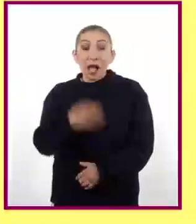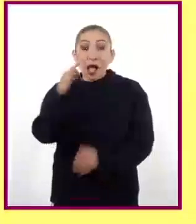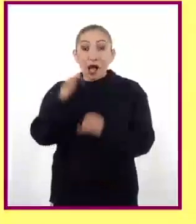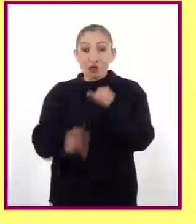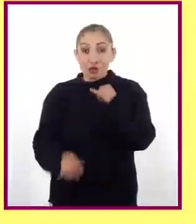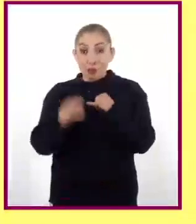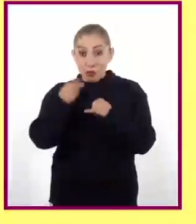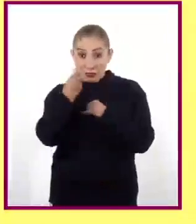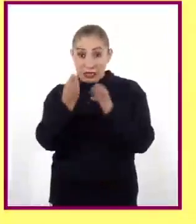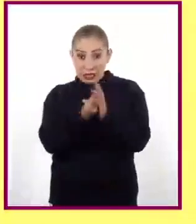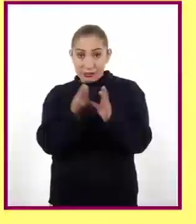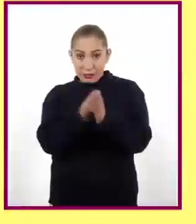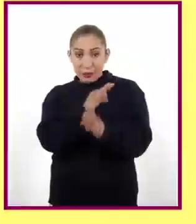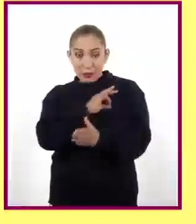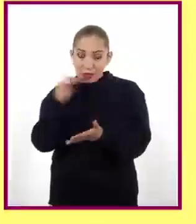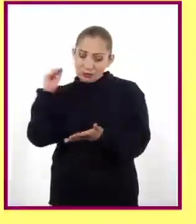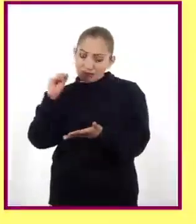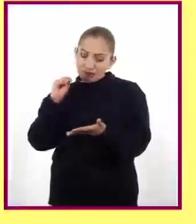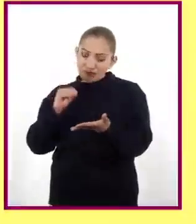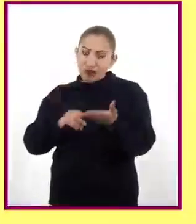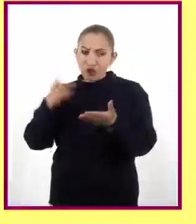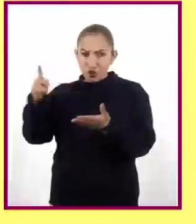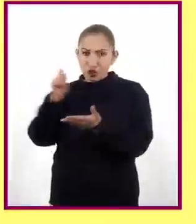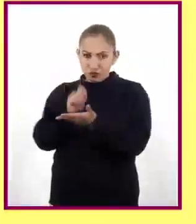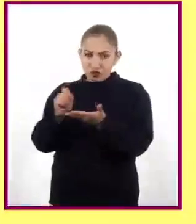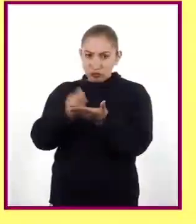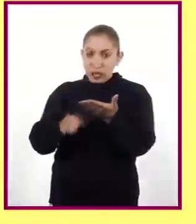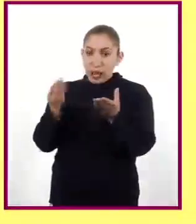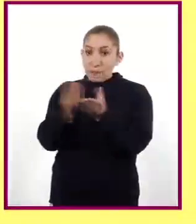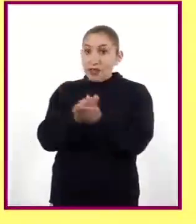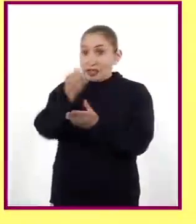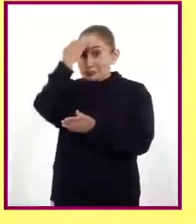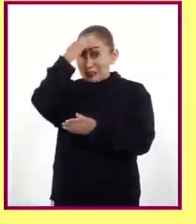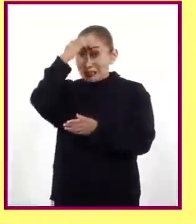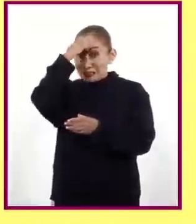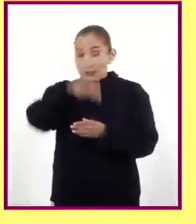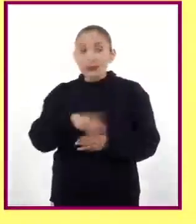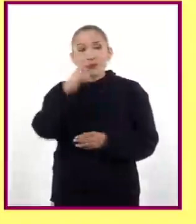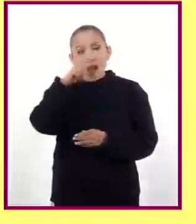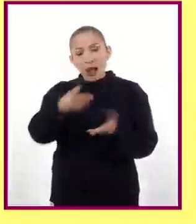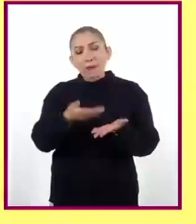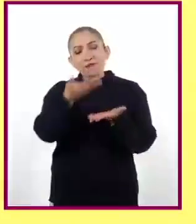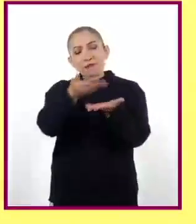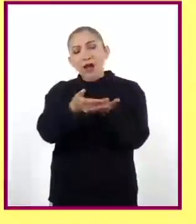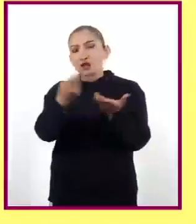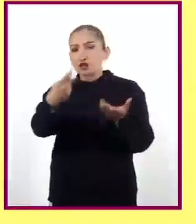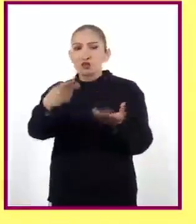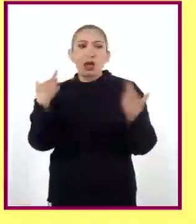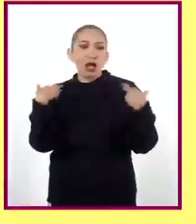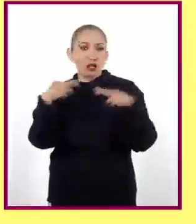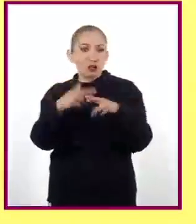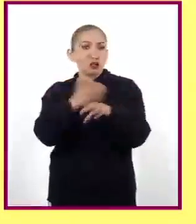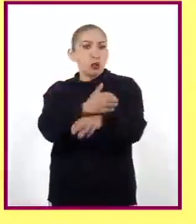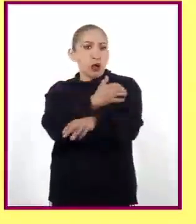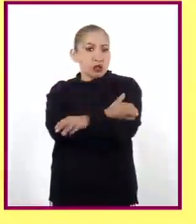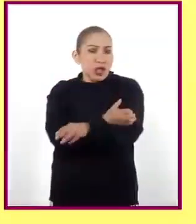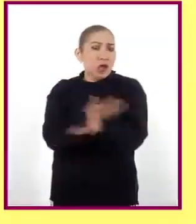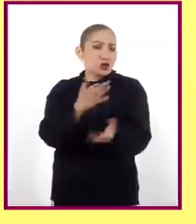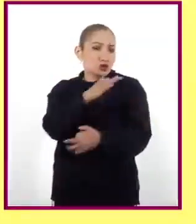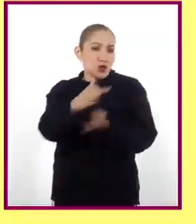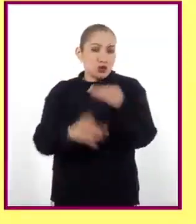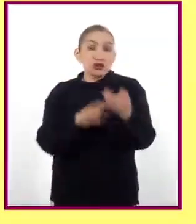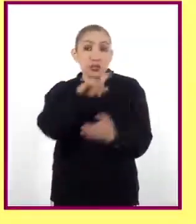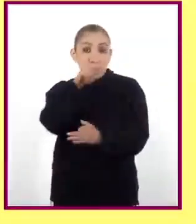cada transmisión, podrán incorporar estos apuntes a su carpeta de experiencias para presentarla a sus docentes, compañeras y